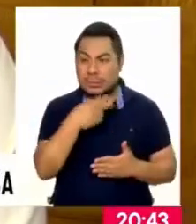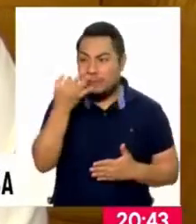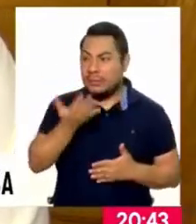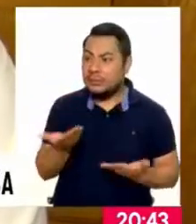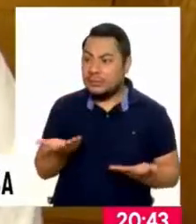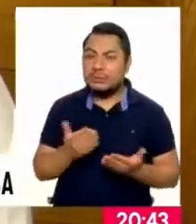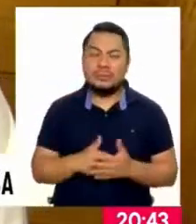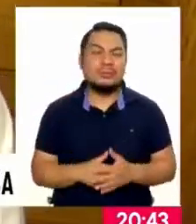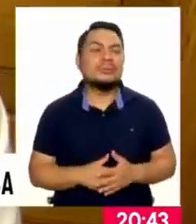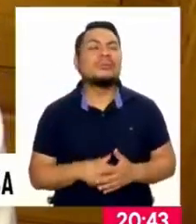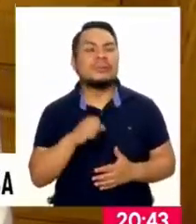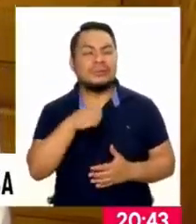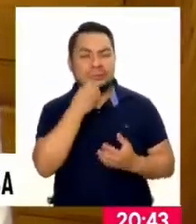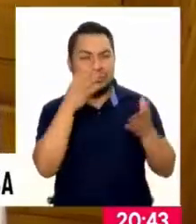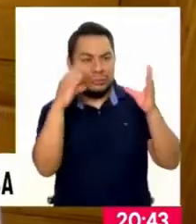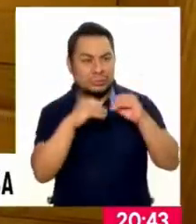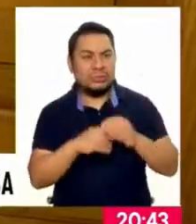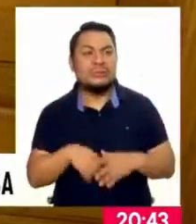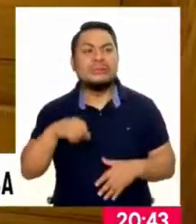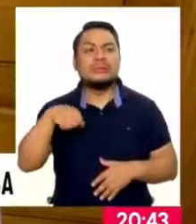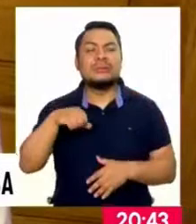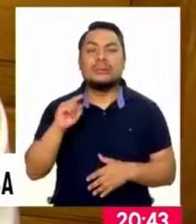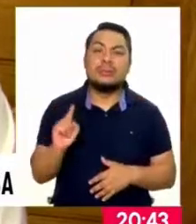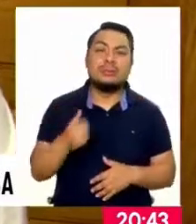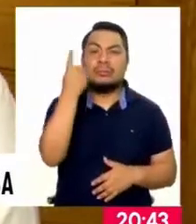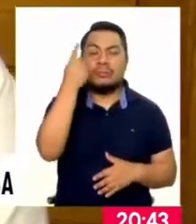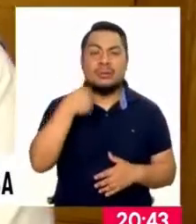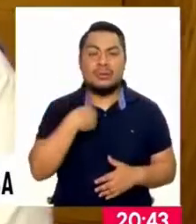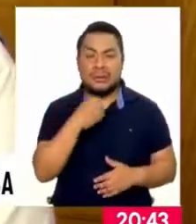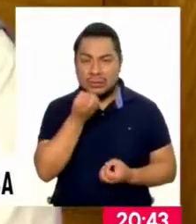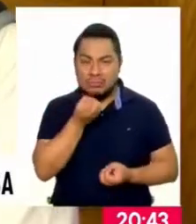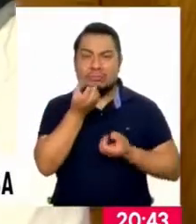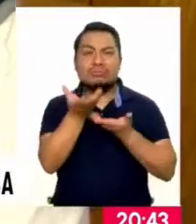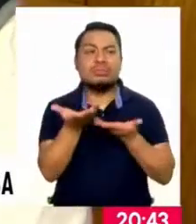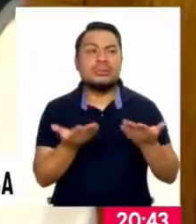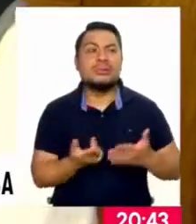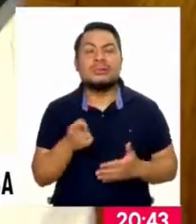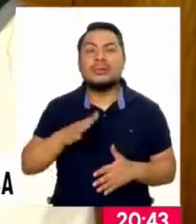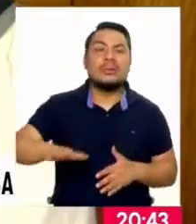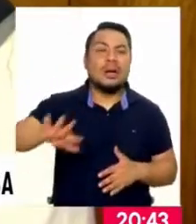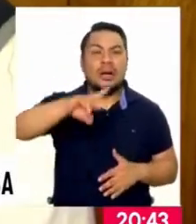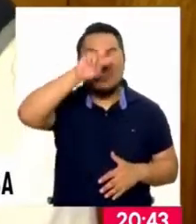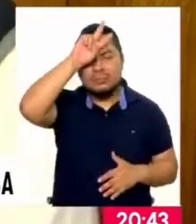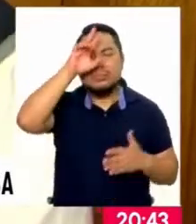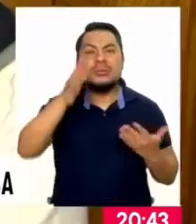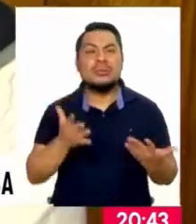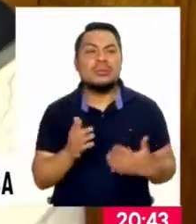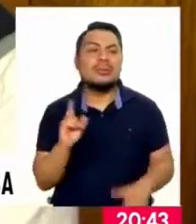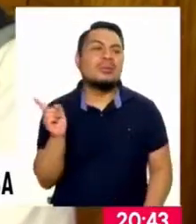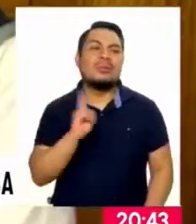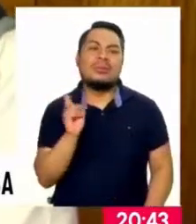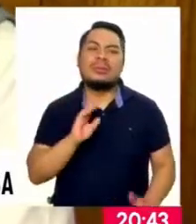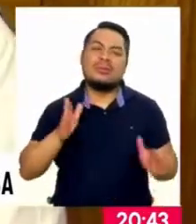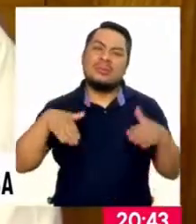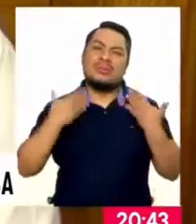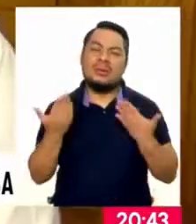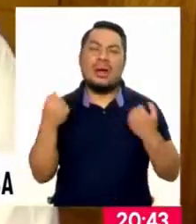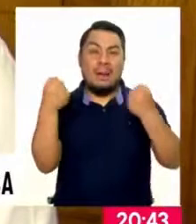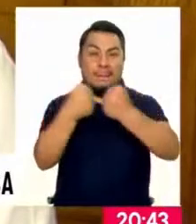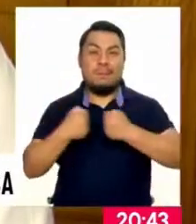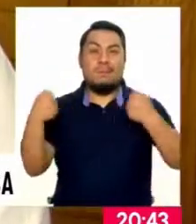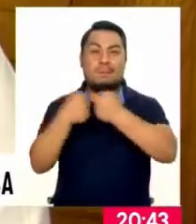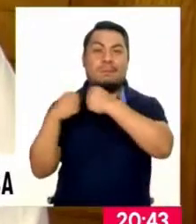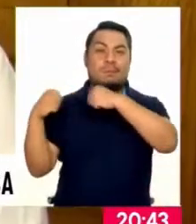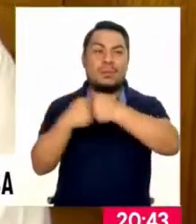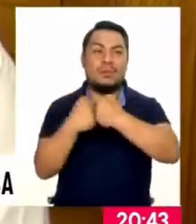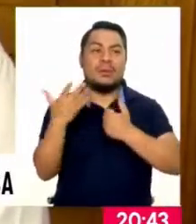muy buenas noches lo primero que tengo que expresar a nuestro país que no puede ser que producto la violencia